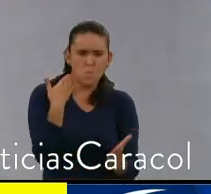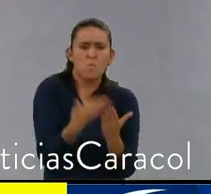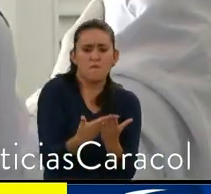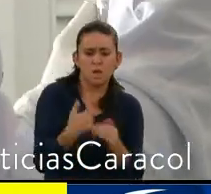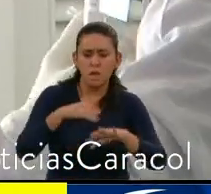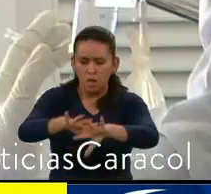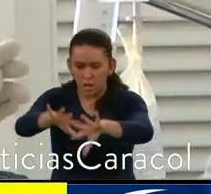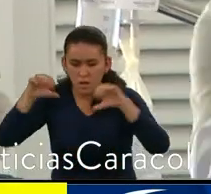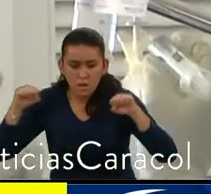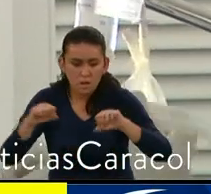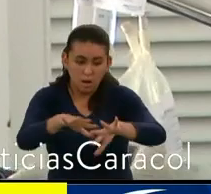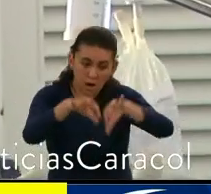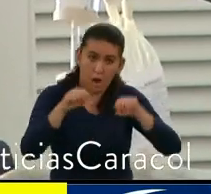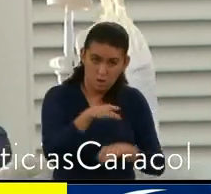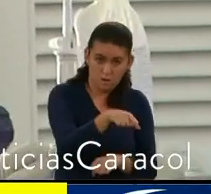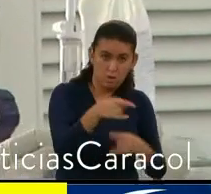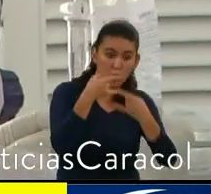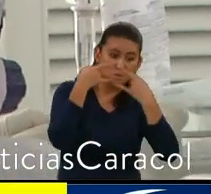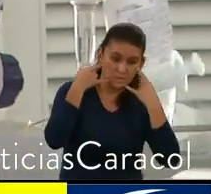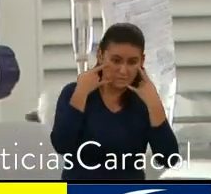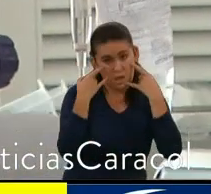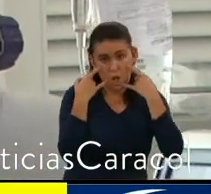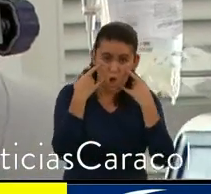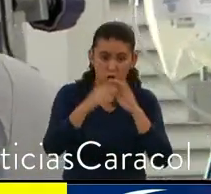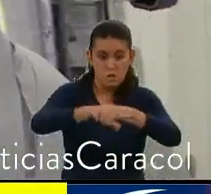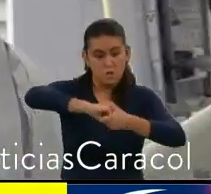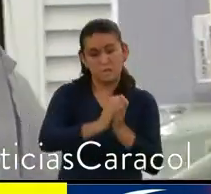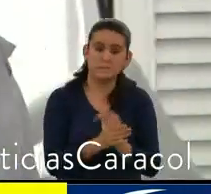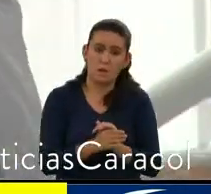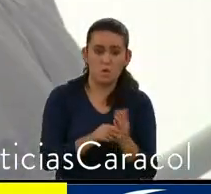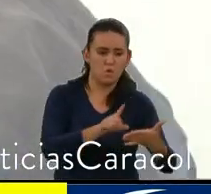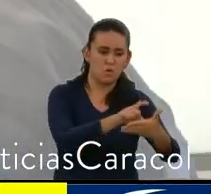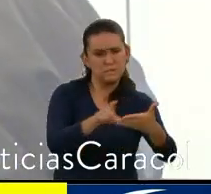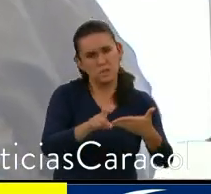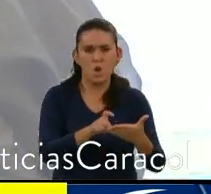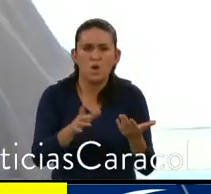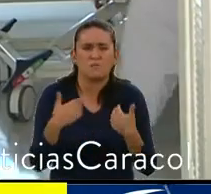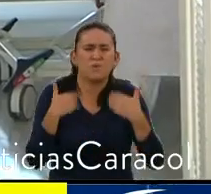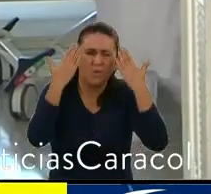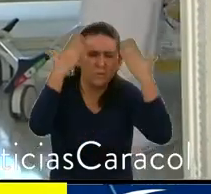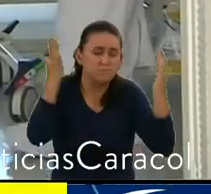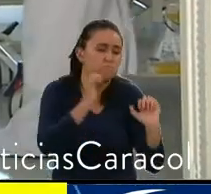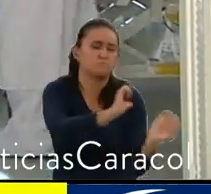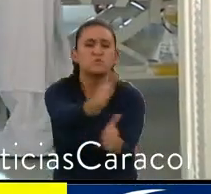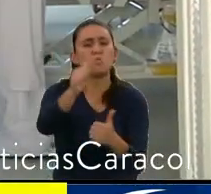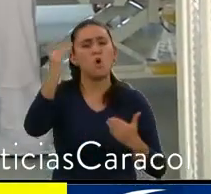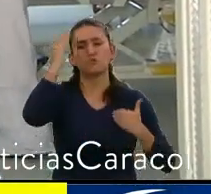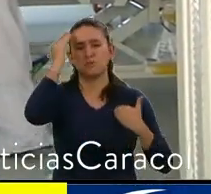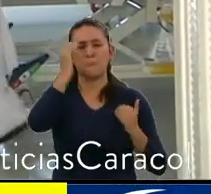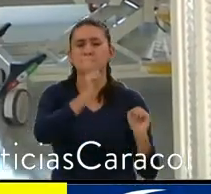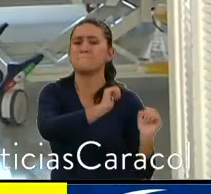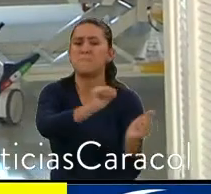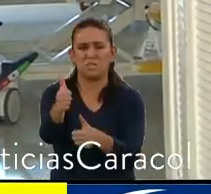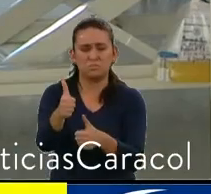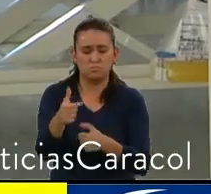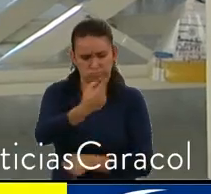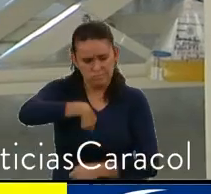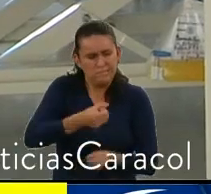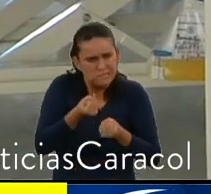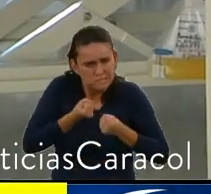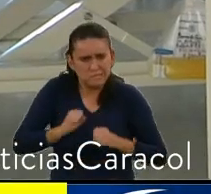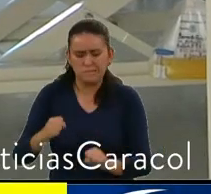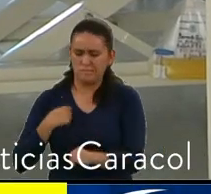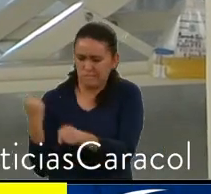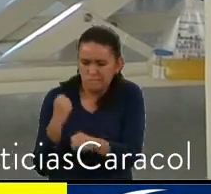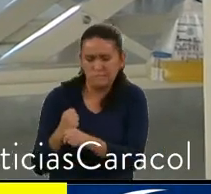están cumpliendo todas las medidas y los protocolos de bioseguridad. Eso depende de cada ciudadano. Nosotros estamos haciendo todo lo posible